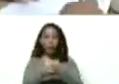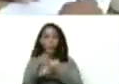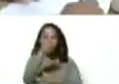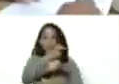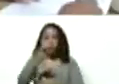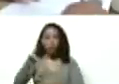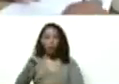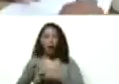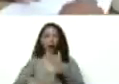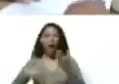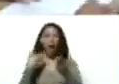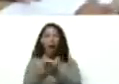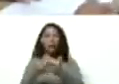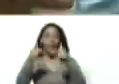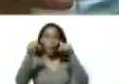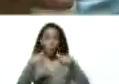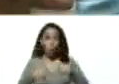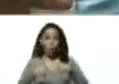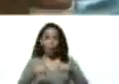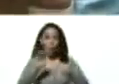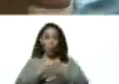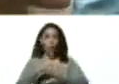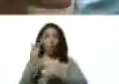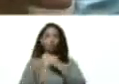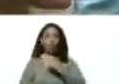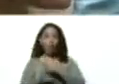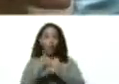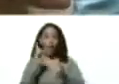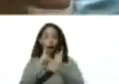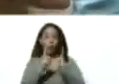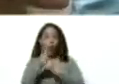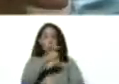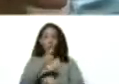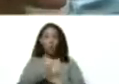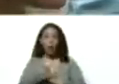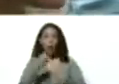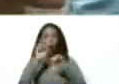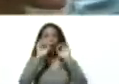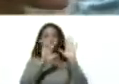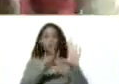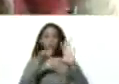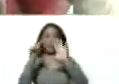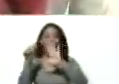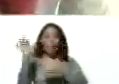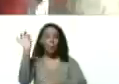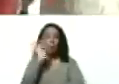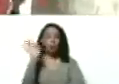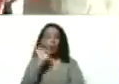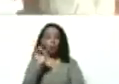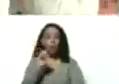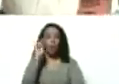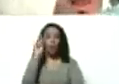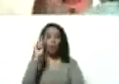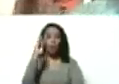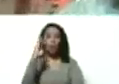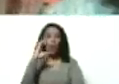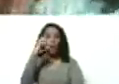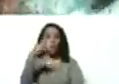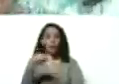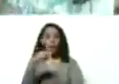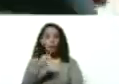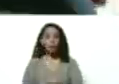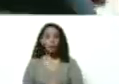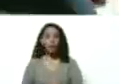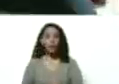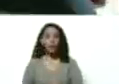hasta el día de hoy porque está en marcha todavía en el 86% de las VCHE unidades de batalla